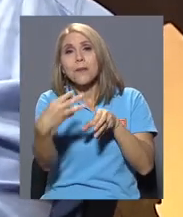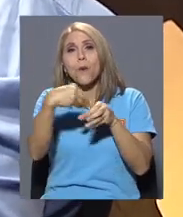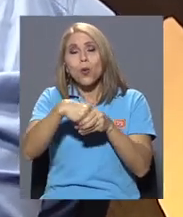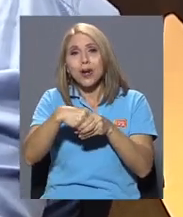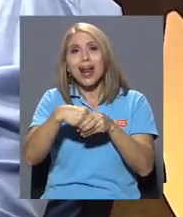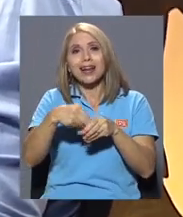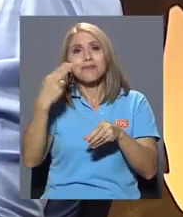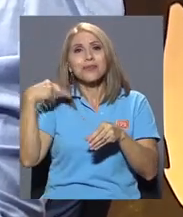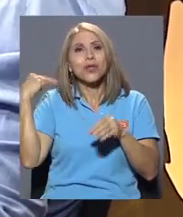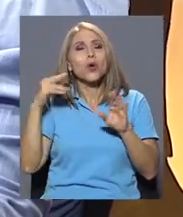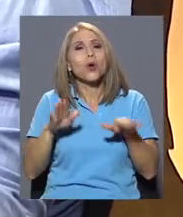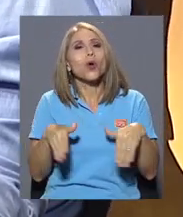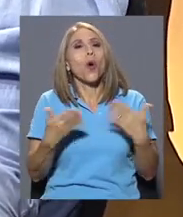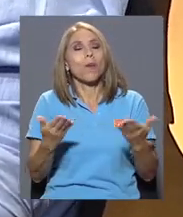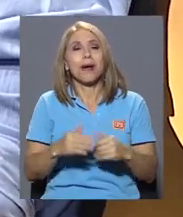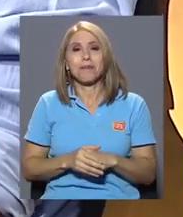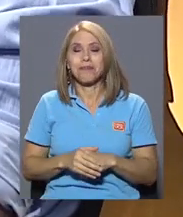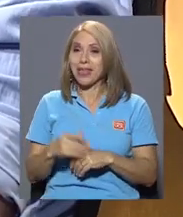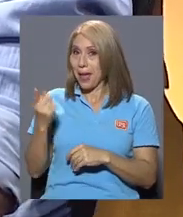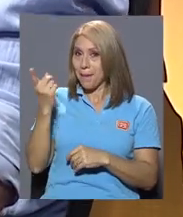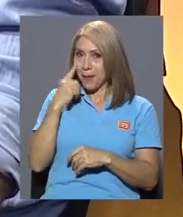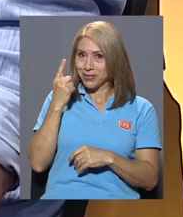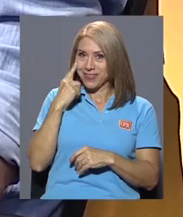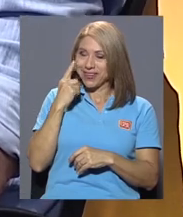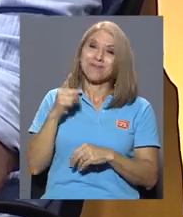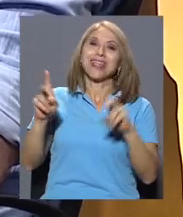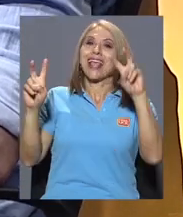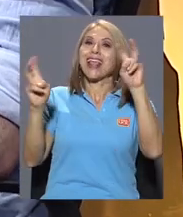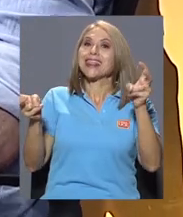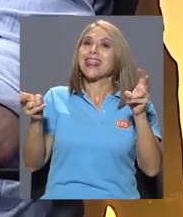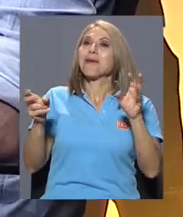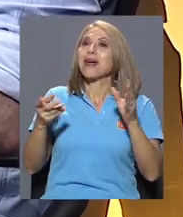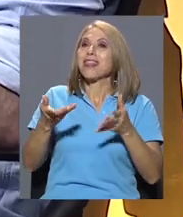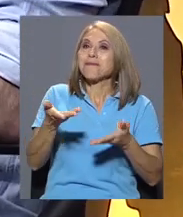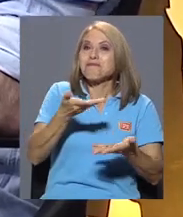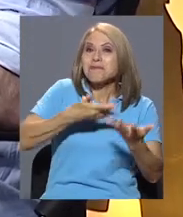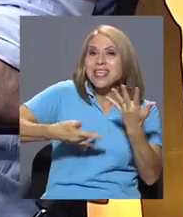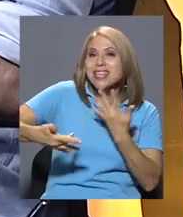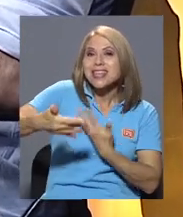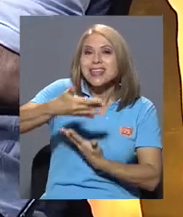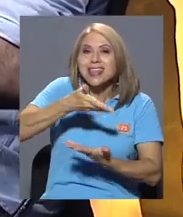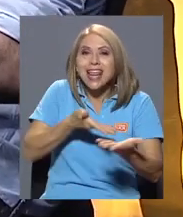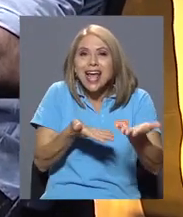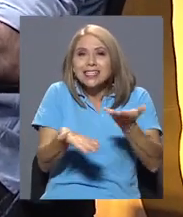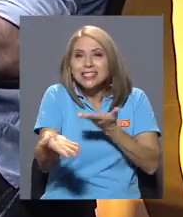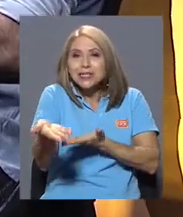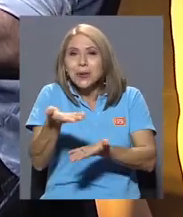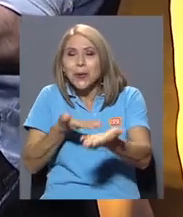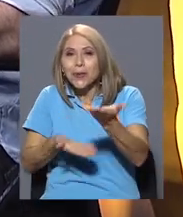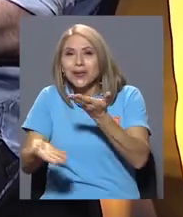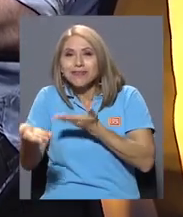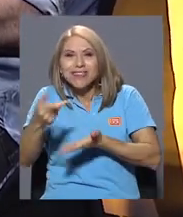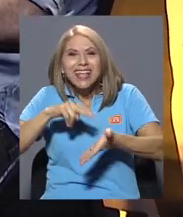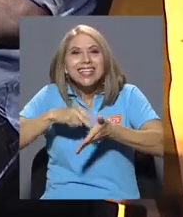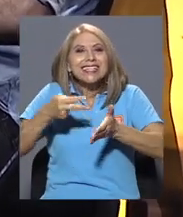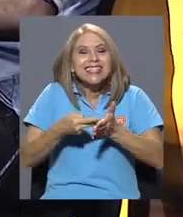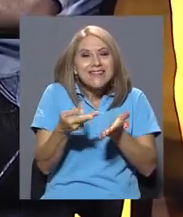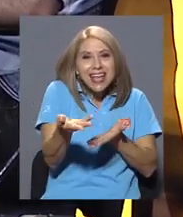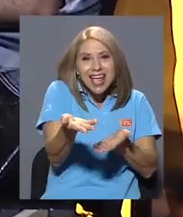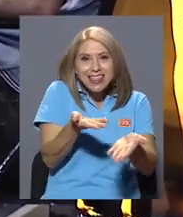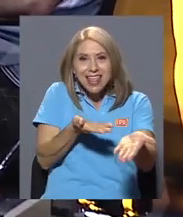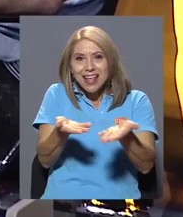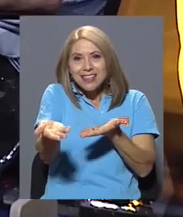y así vamos a ver es el tema de la interacción creo de poder definir lo que significa interactividad